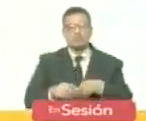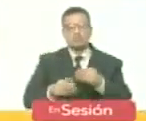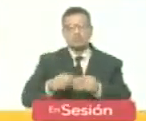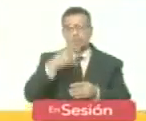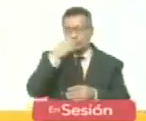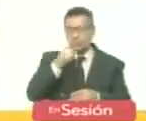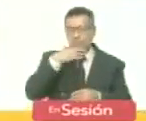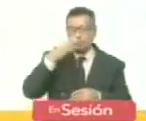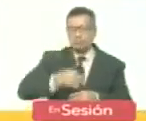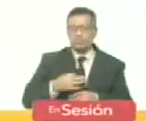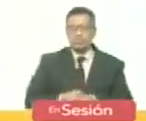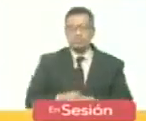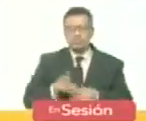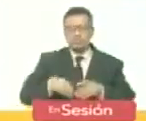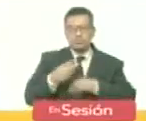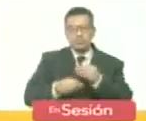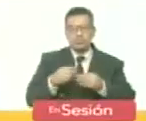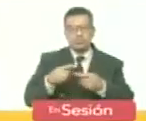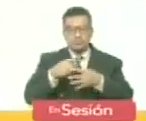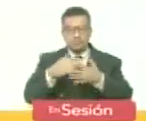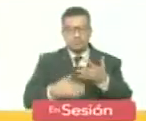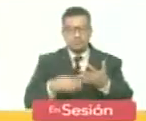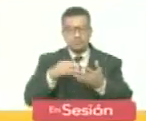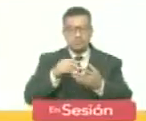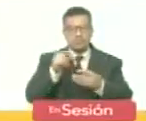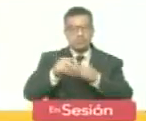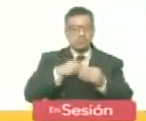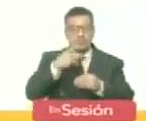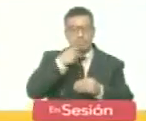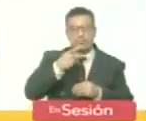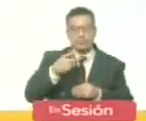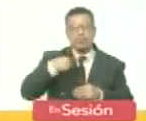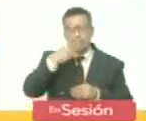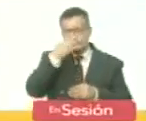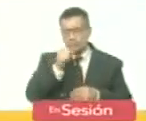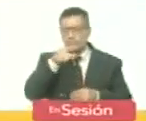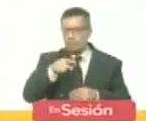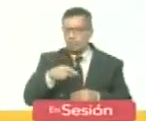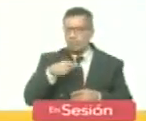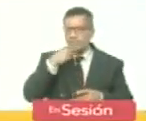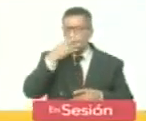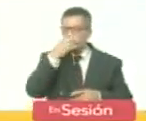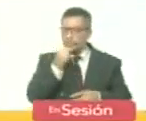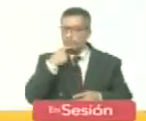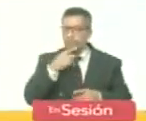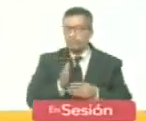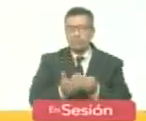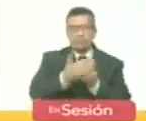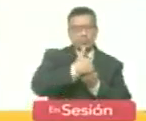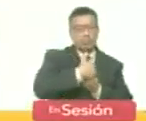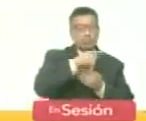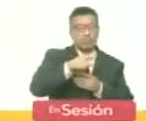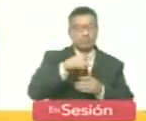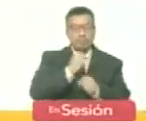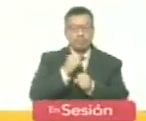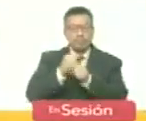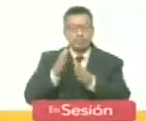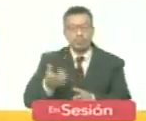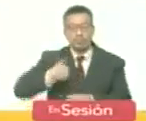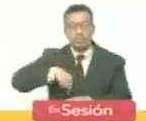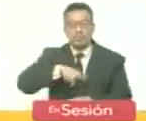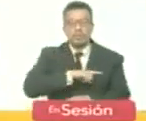entender definitivamente lo que puede ser disciplina partidista. Yo puedo entender eso, pero no puedo comprender que le demos la espalda a los trabajadores. Y